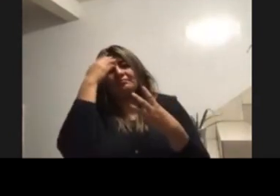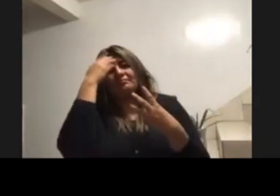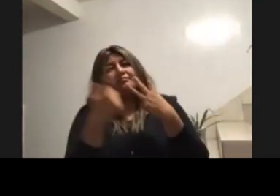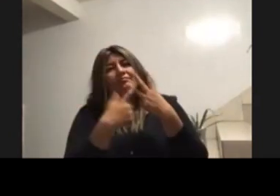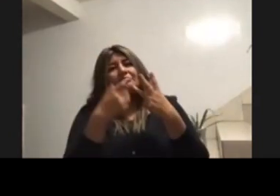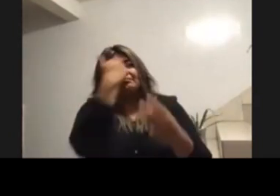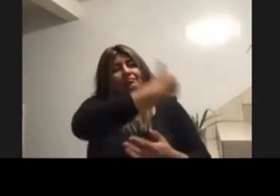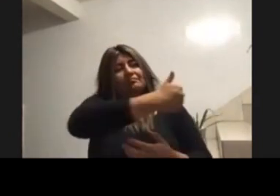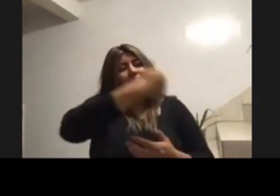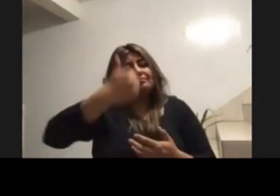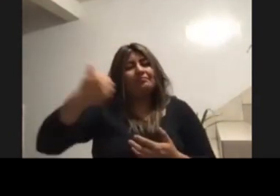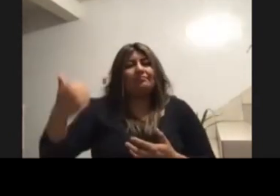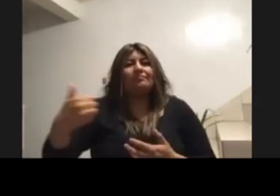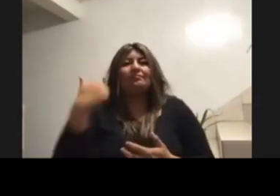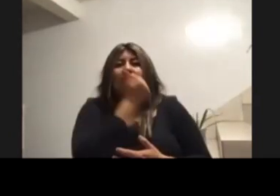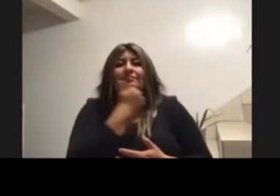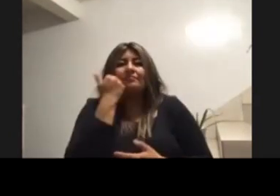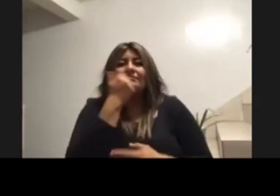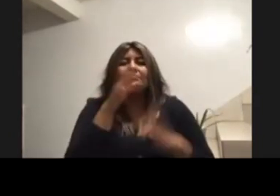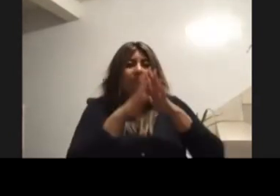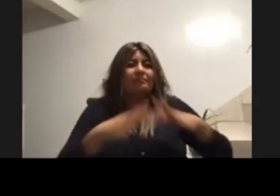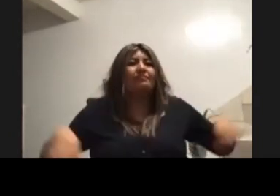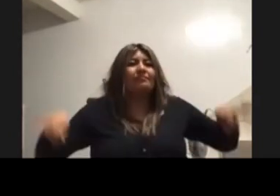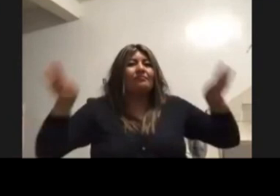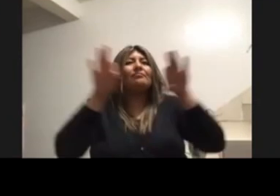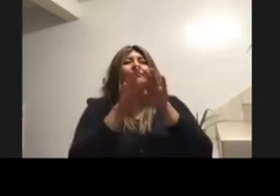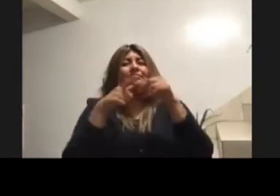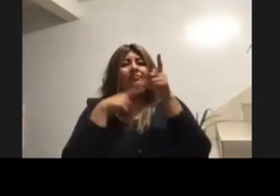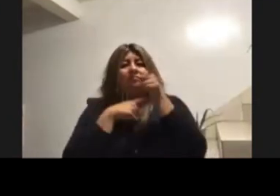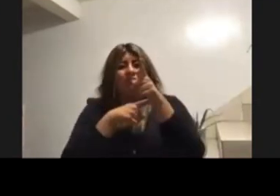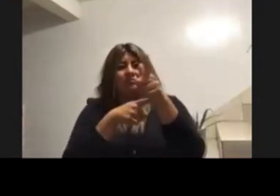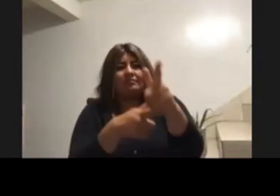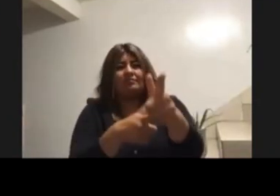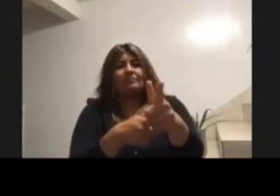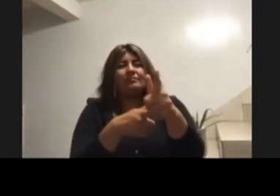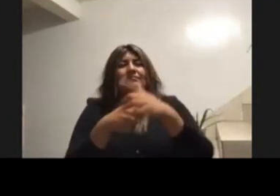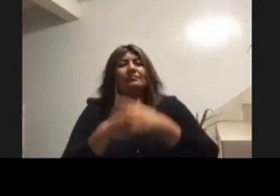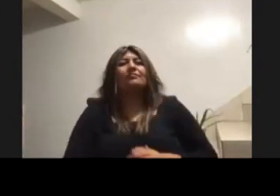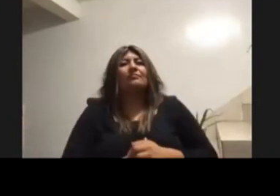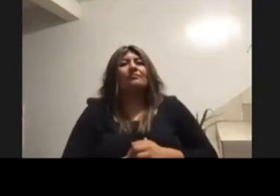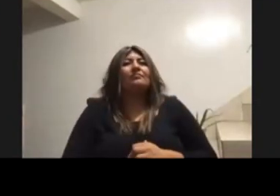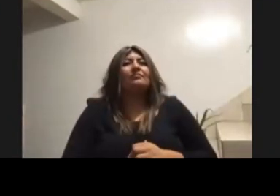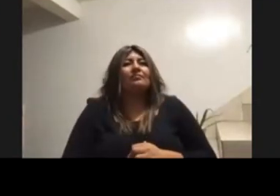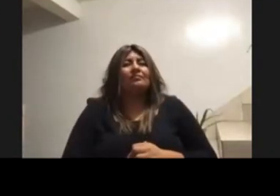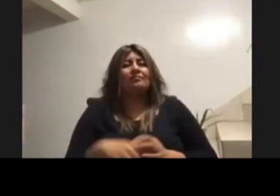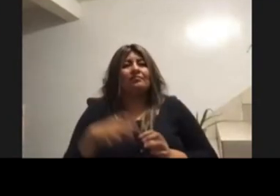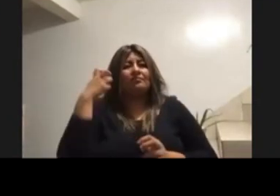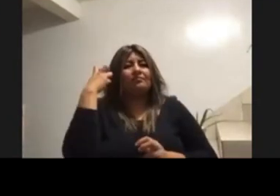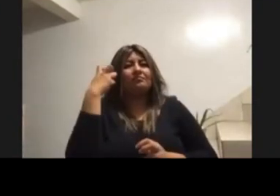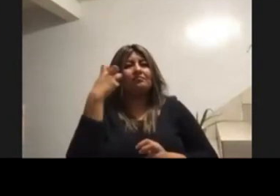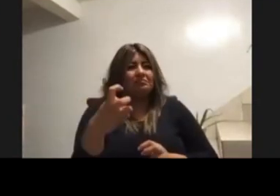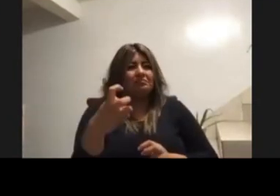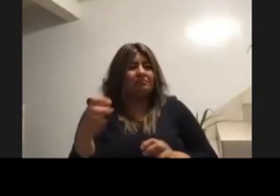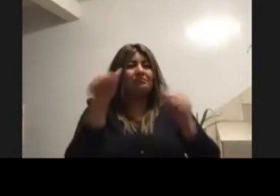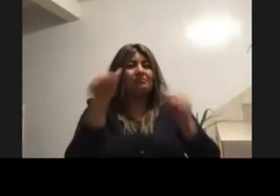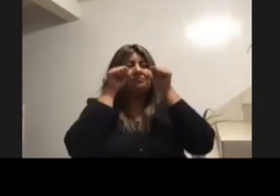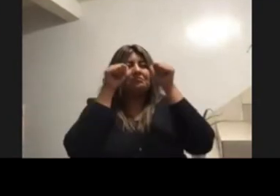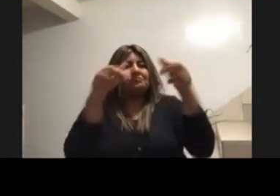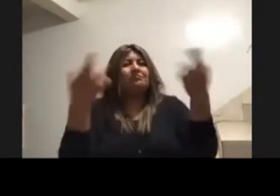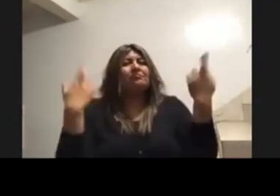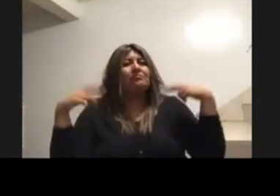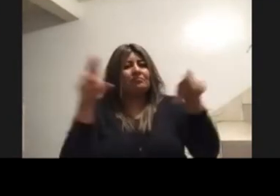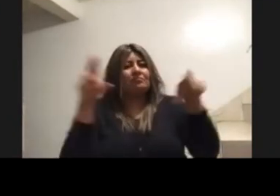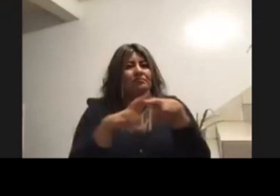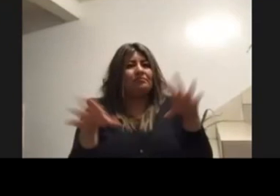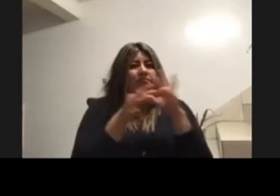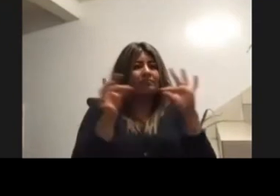que en las últimas semanas he tenido como muy presente por lo que he escuchado que dicen los maestros, y me remito a los maestros de